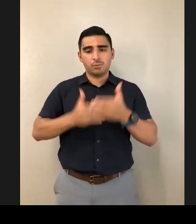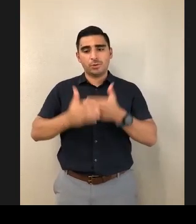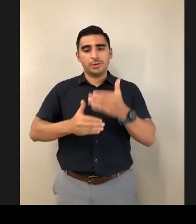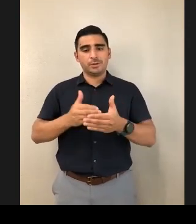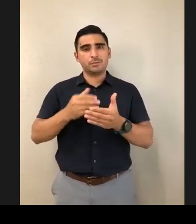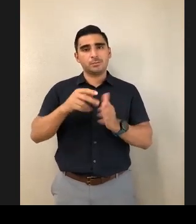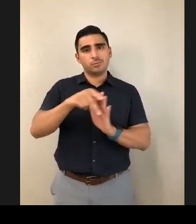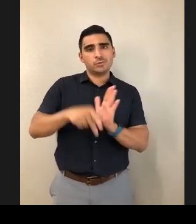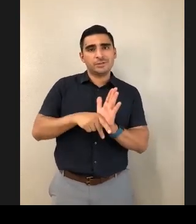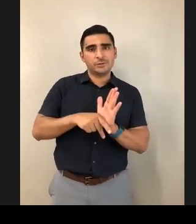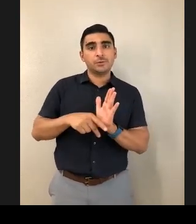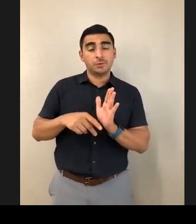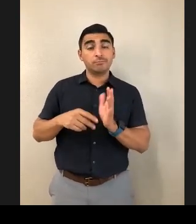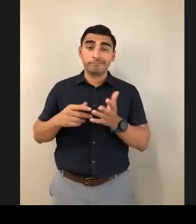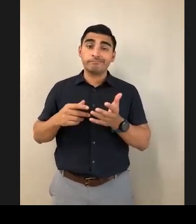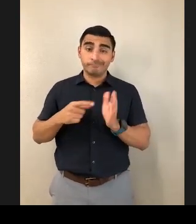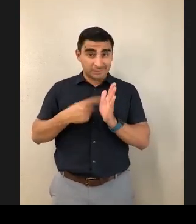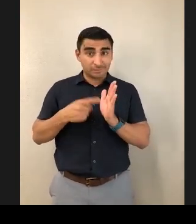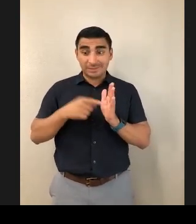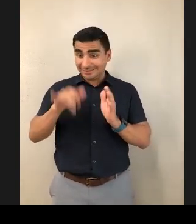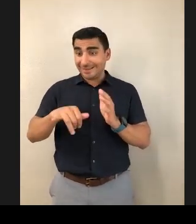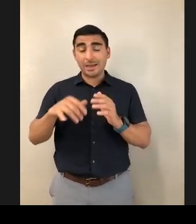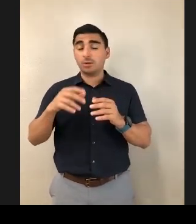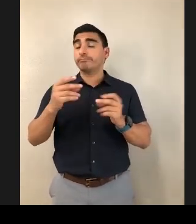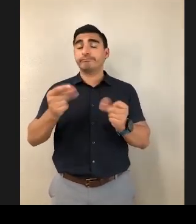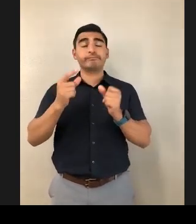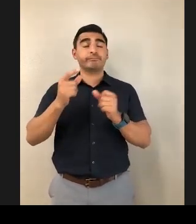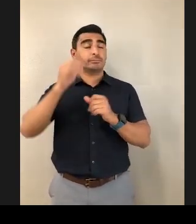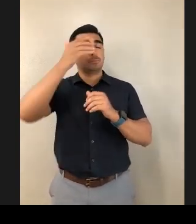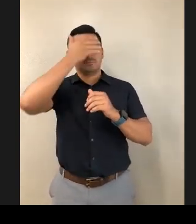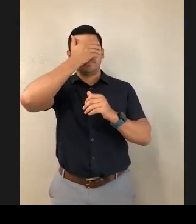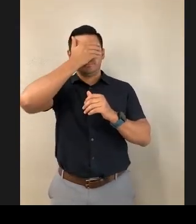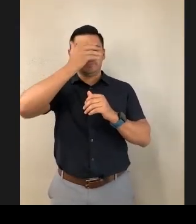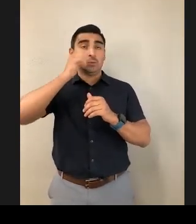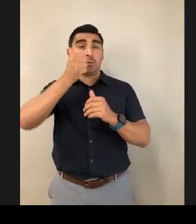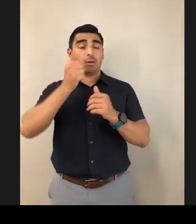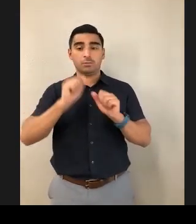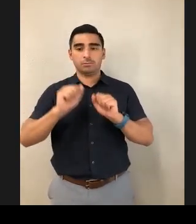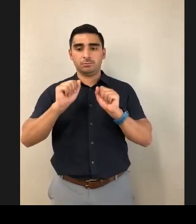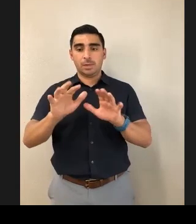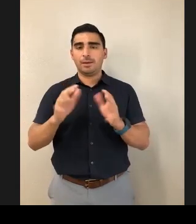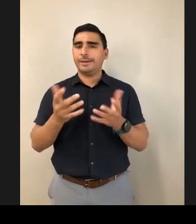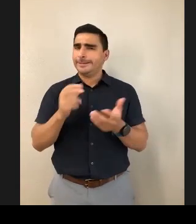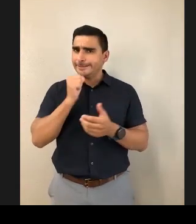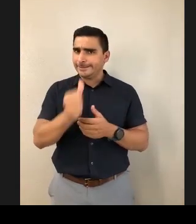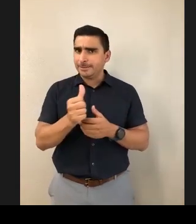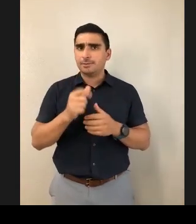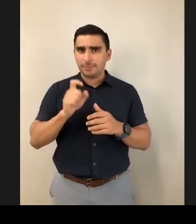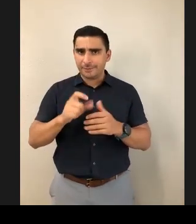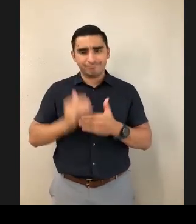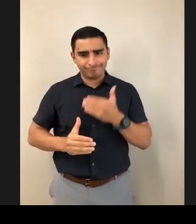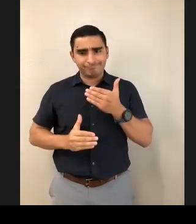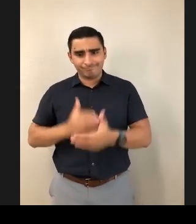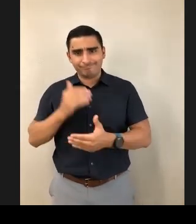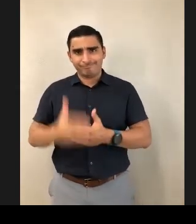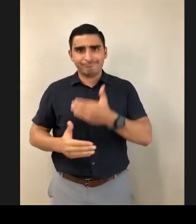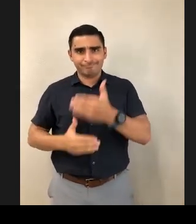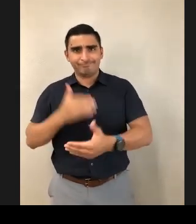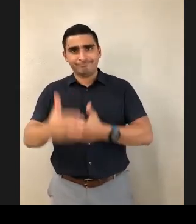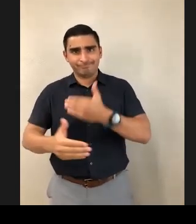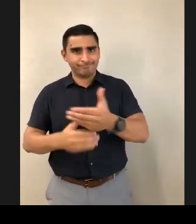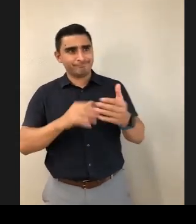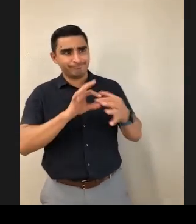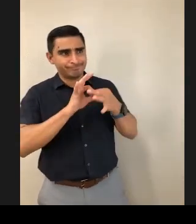establezcamos procedimientos, hay que tomar en cuenta que lleva tiempo, sobre todo comunicación constante